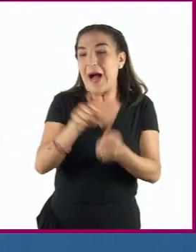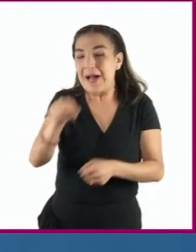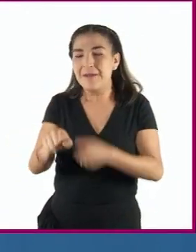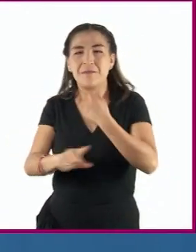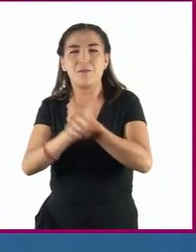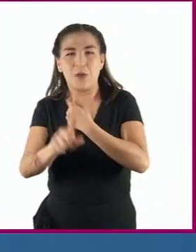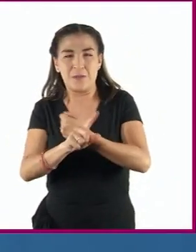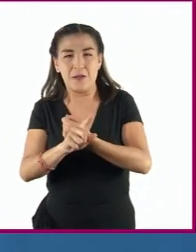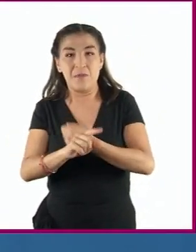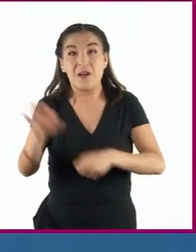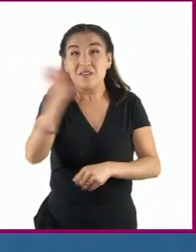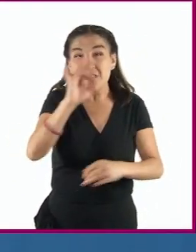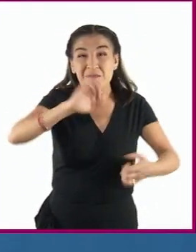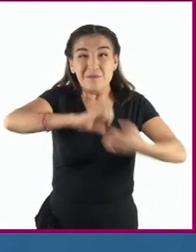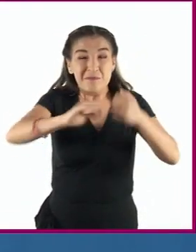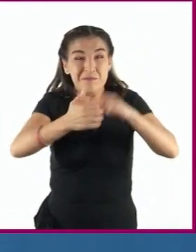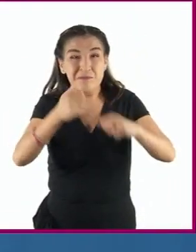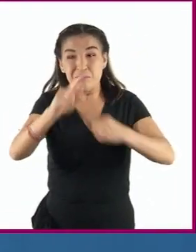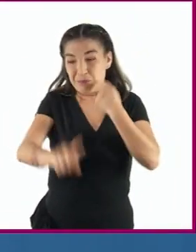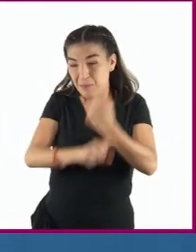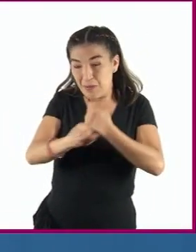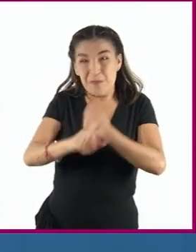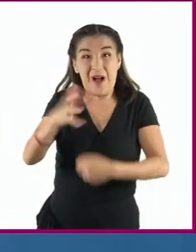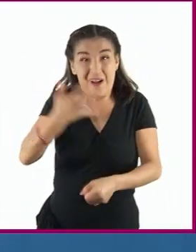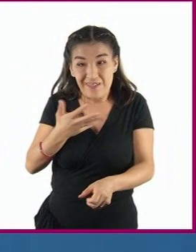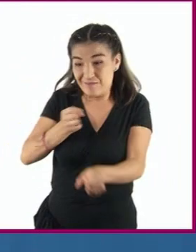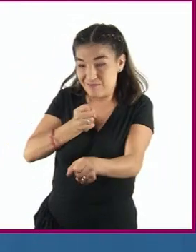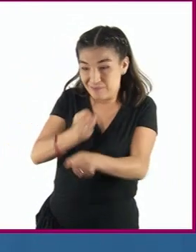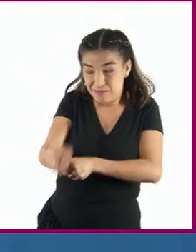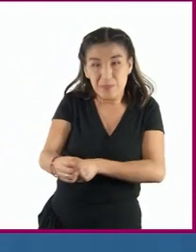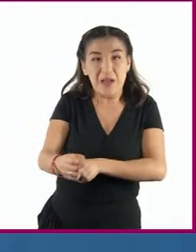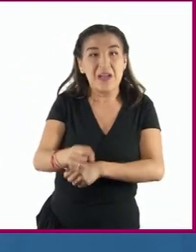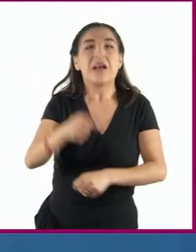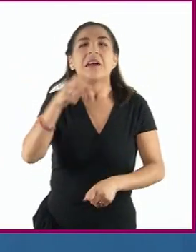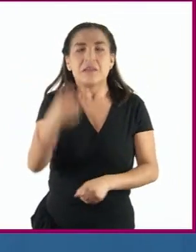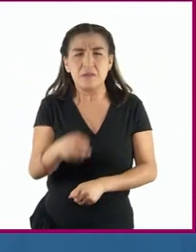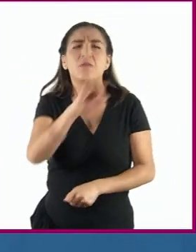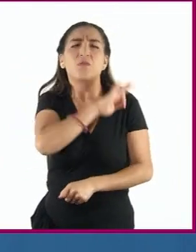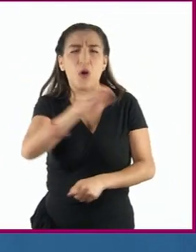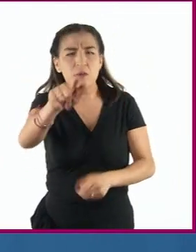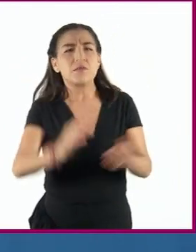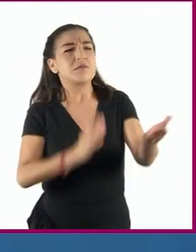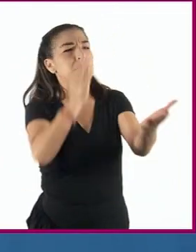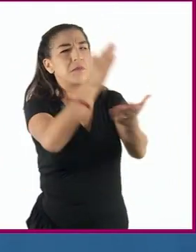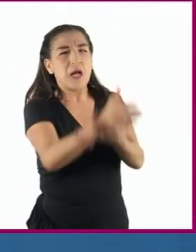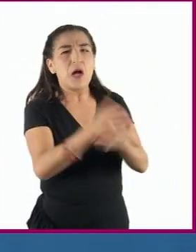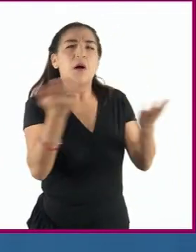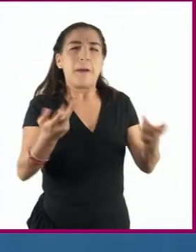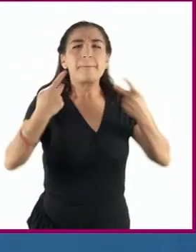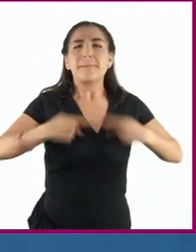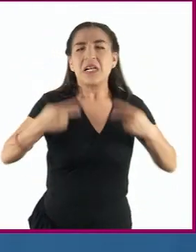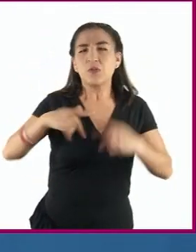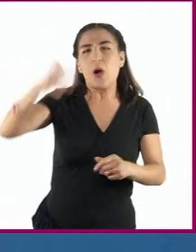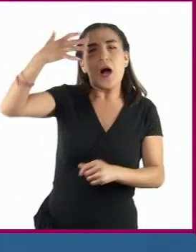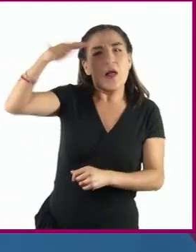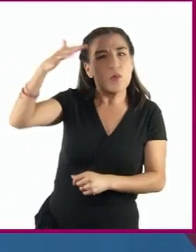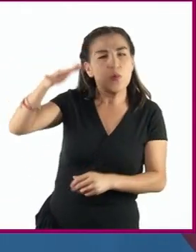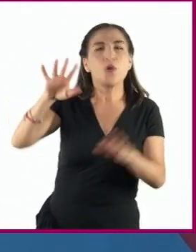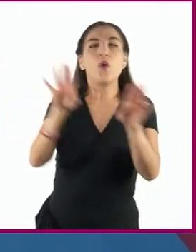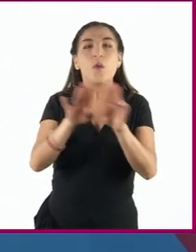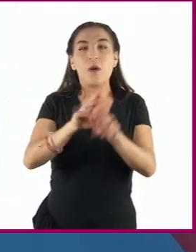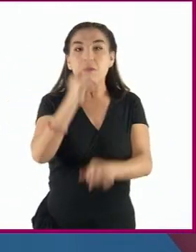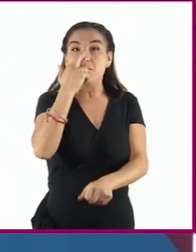en caso de un conflicto donde se presenta violencia, siempre pueden acudir a una o un adulto o figura con